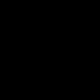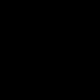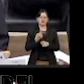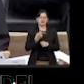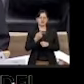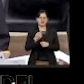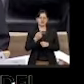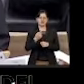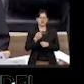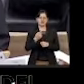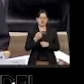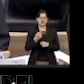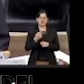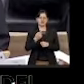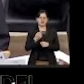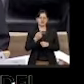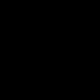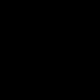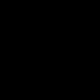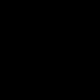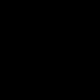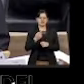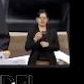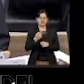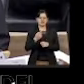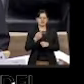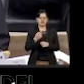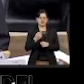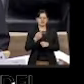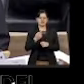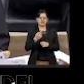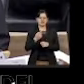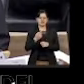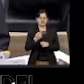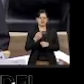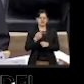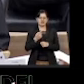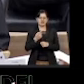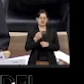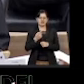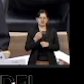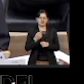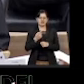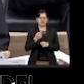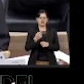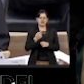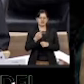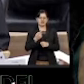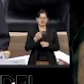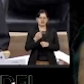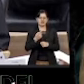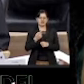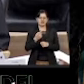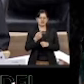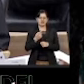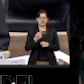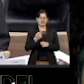doble moral. Pues ahí está, amigas y amigos, lo que dijo Noroña, y al final, ¿ustedes qué opinan?